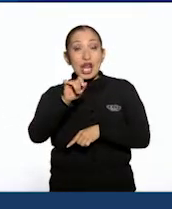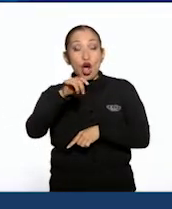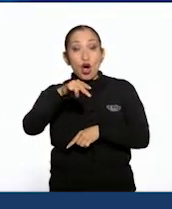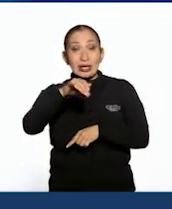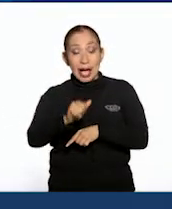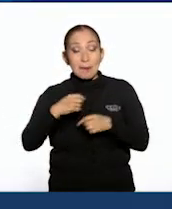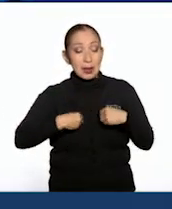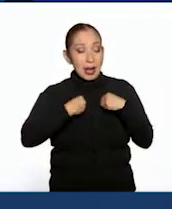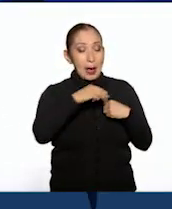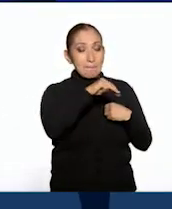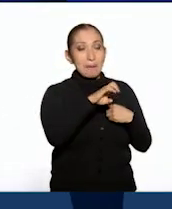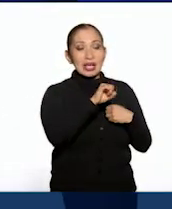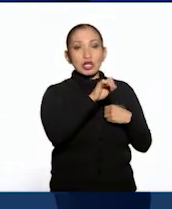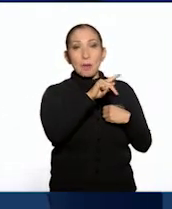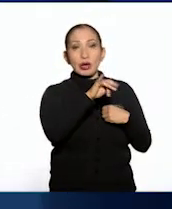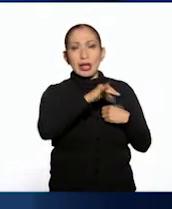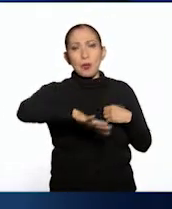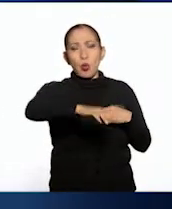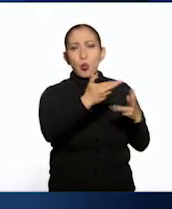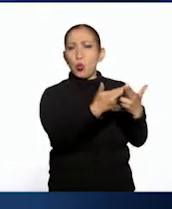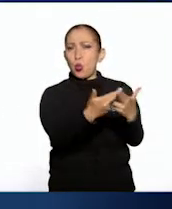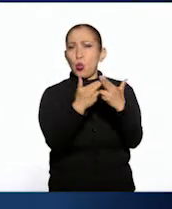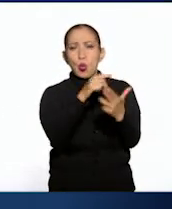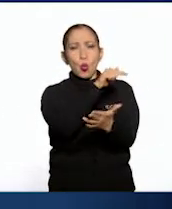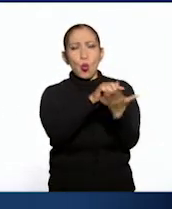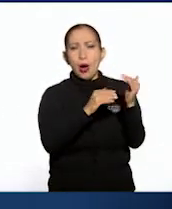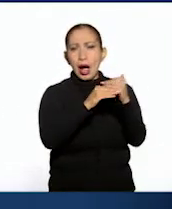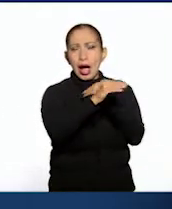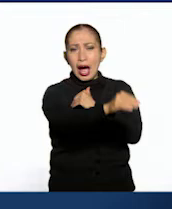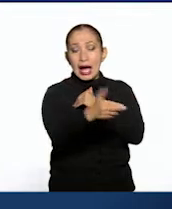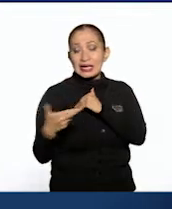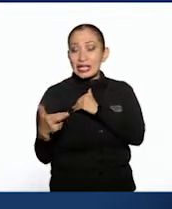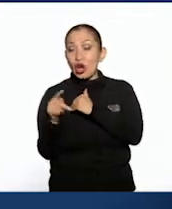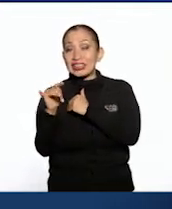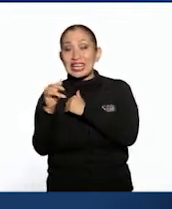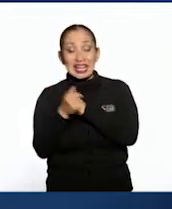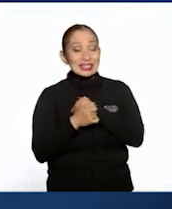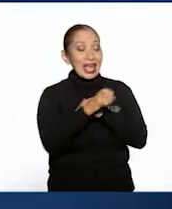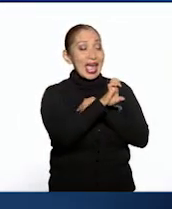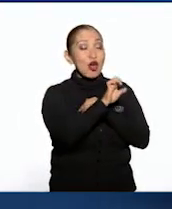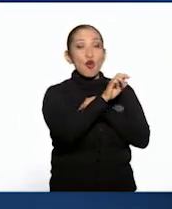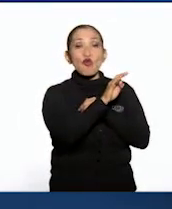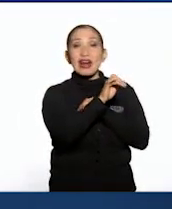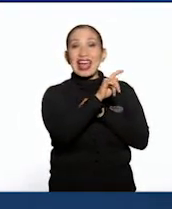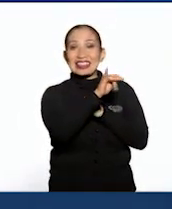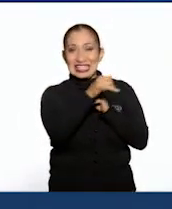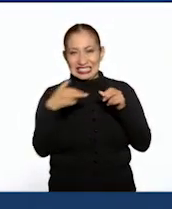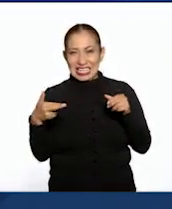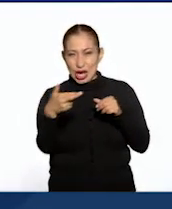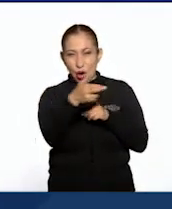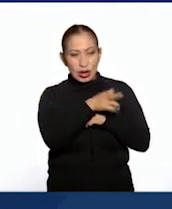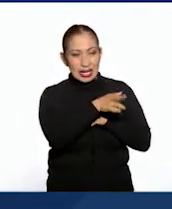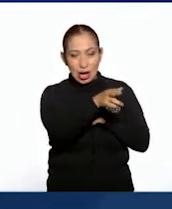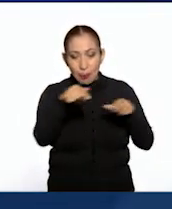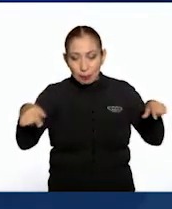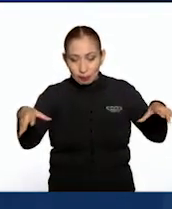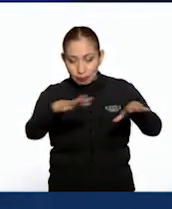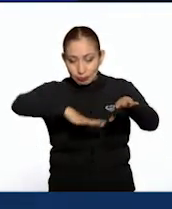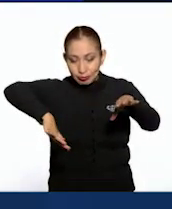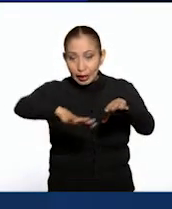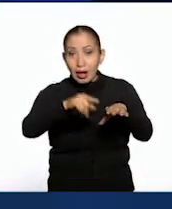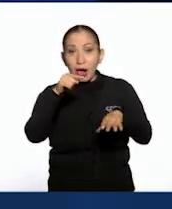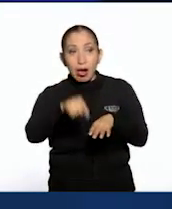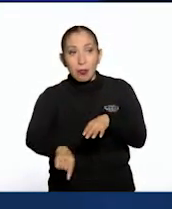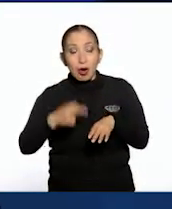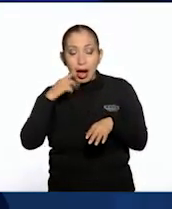en Mesopotamia, una fértil llanura entre los ríos Tigris y Éufrates. Como consecuencia de las obras